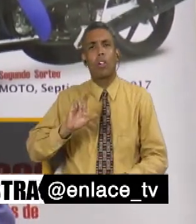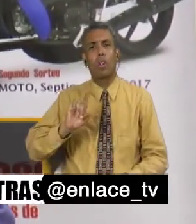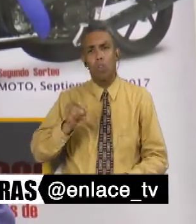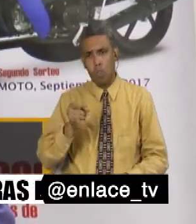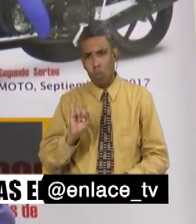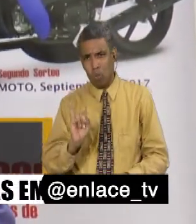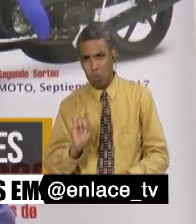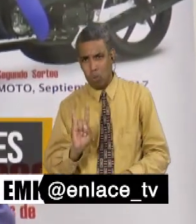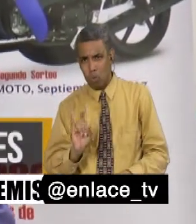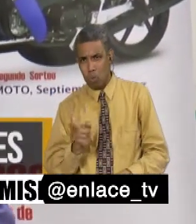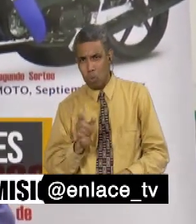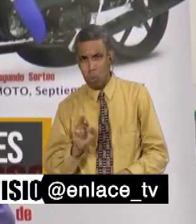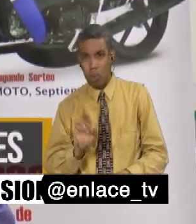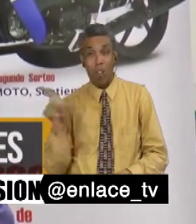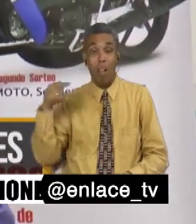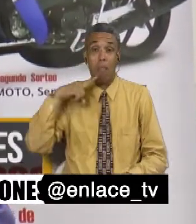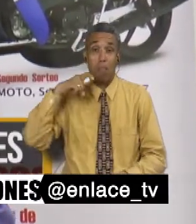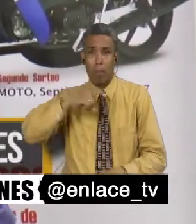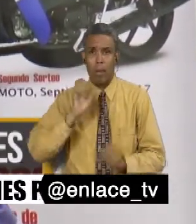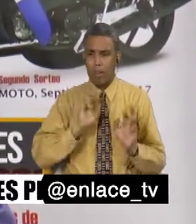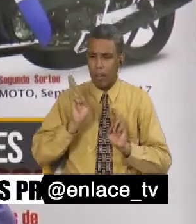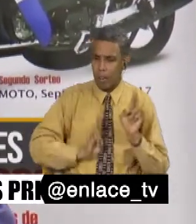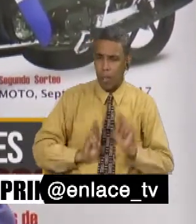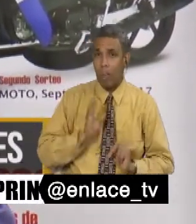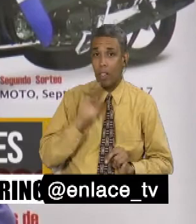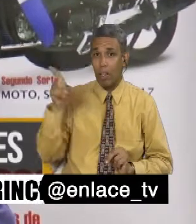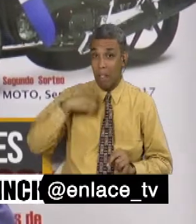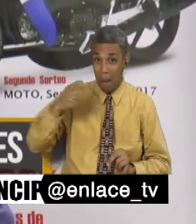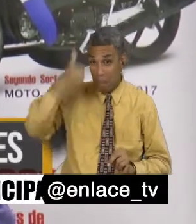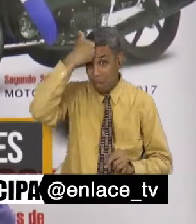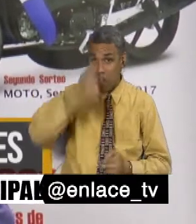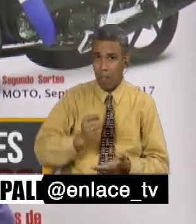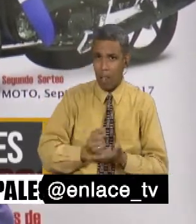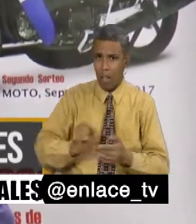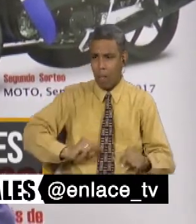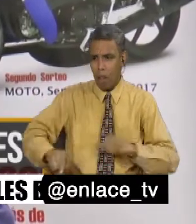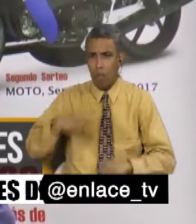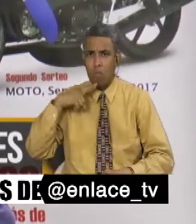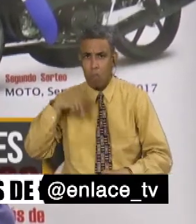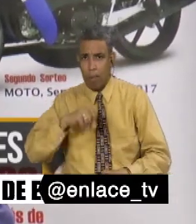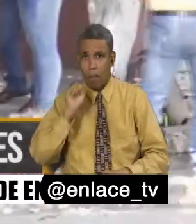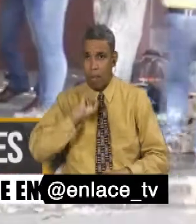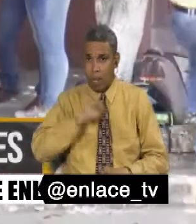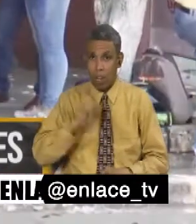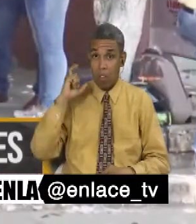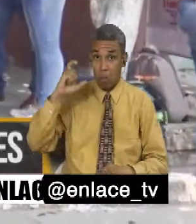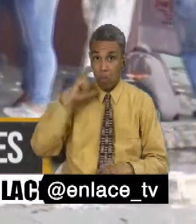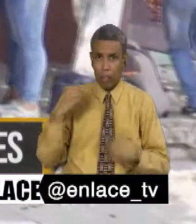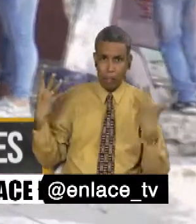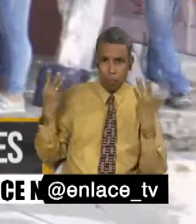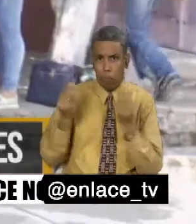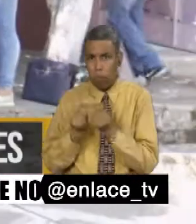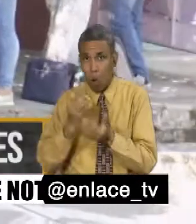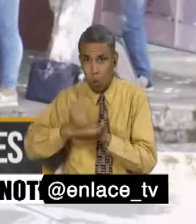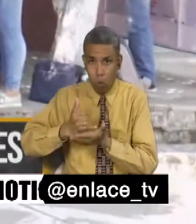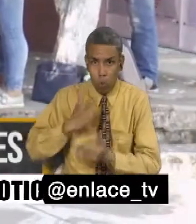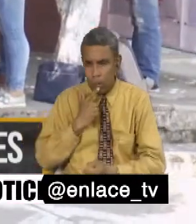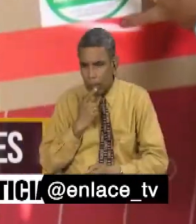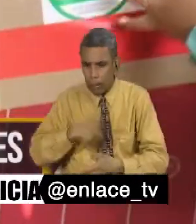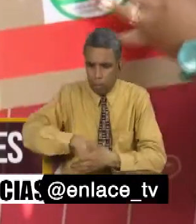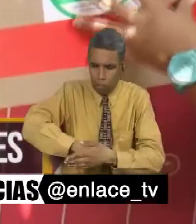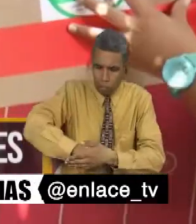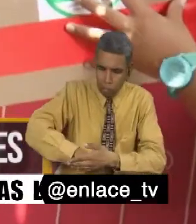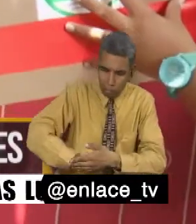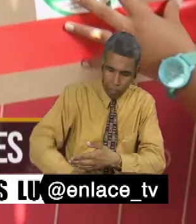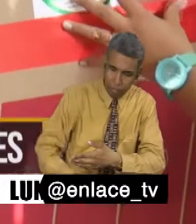la presencia de los gerentes y representantes de Los Olivos Barranca Bermeja, Los Olivos Bucaramanga y Los Olivos Cúcuta. Para ser parte de este sorteo solo tiene que